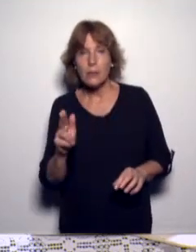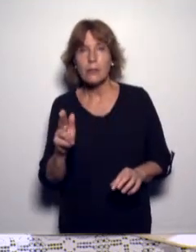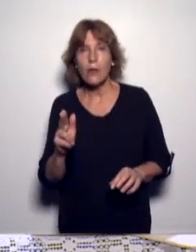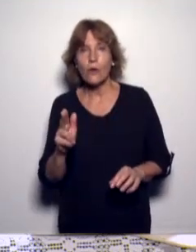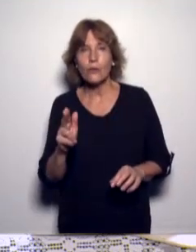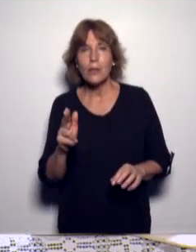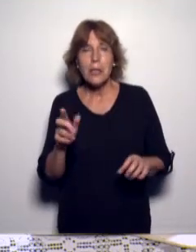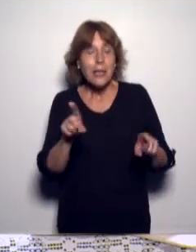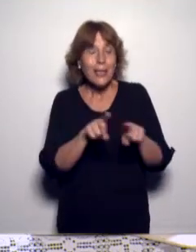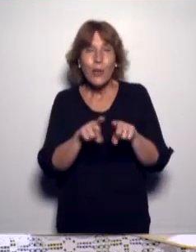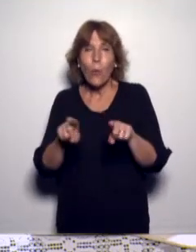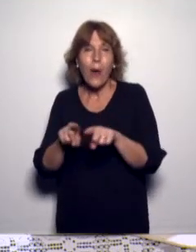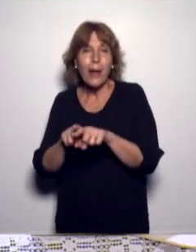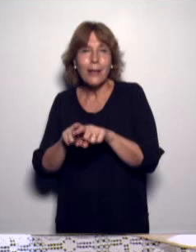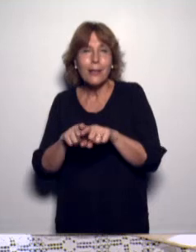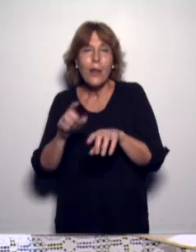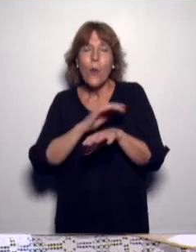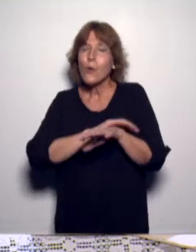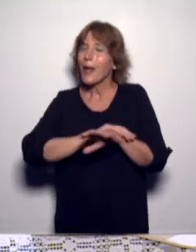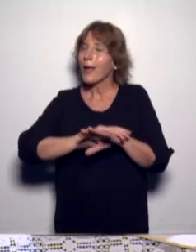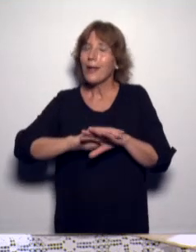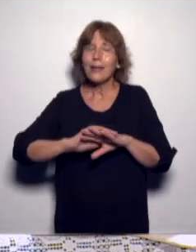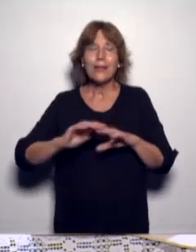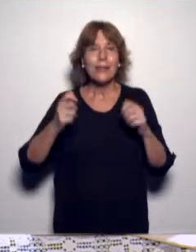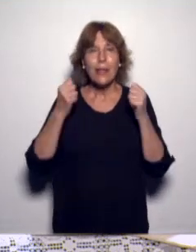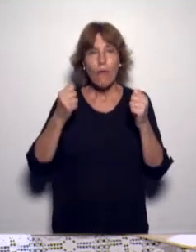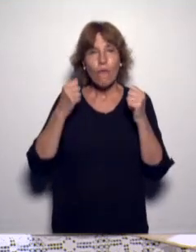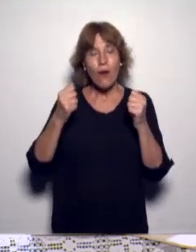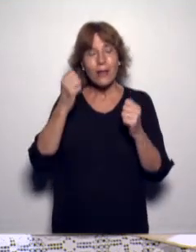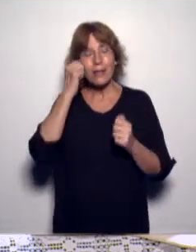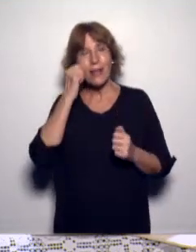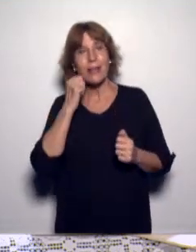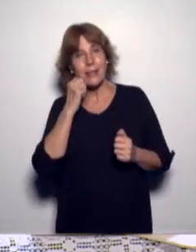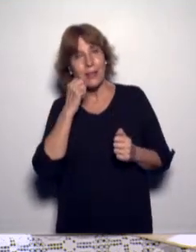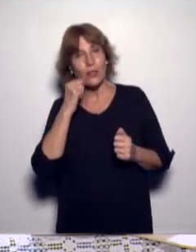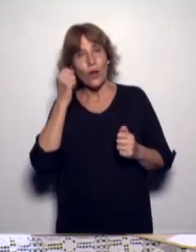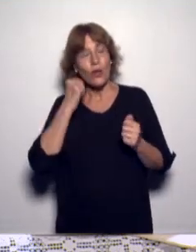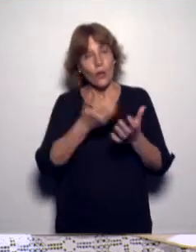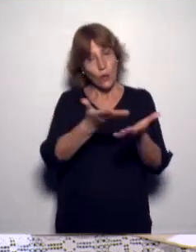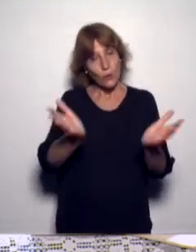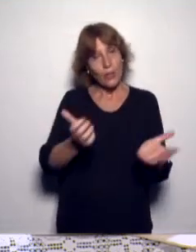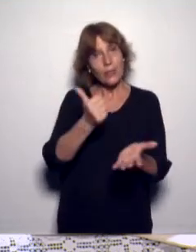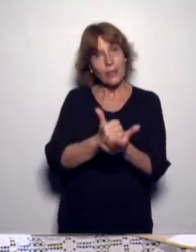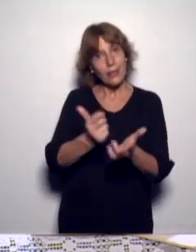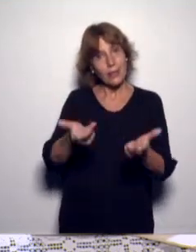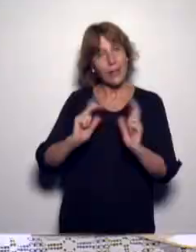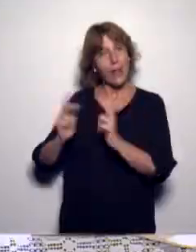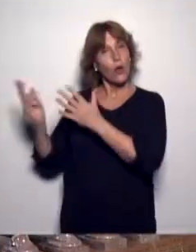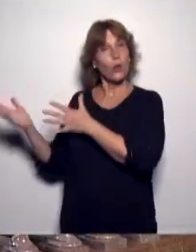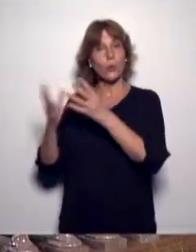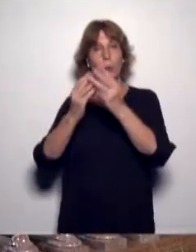que es como una caricia de consuelo, de fortaleza del Señor. Que el Señor esté con